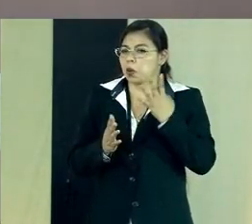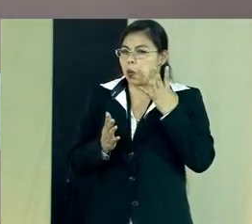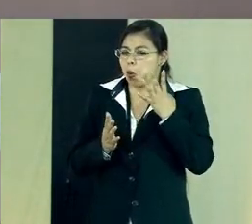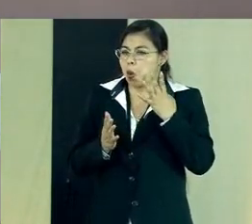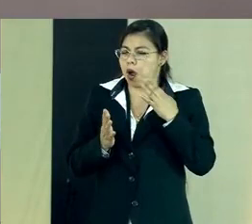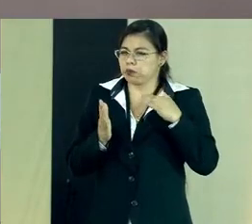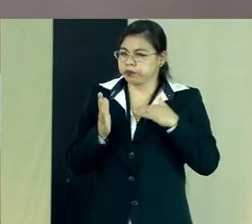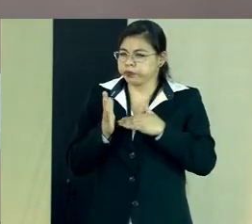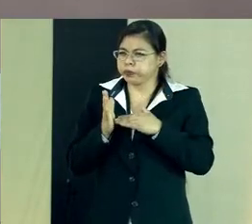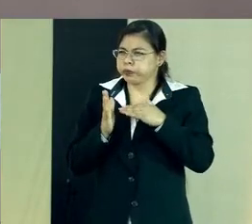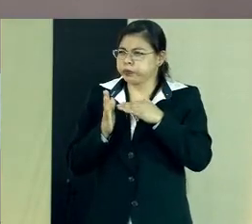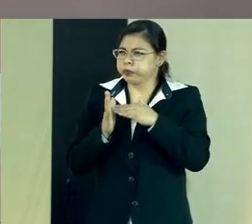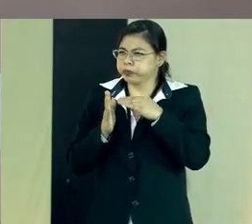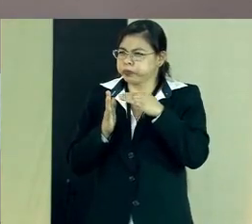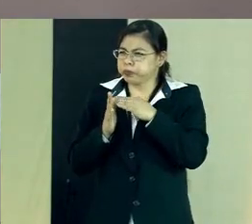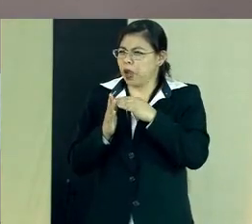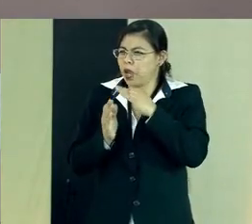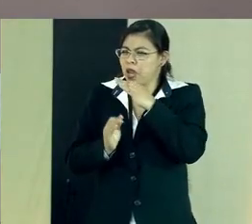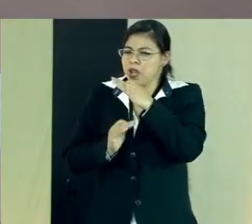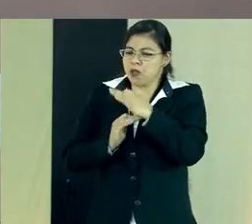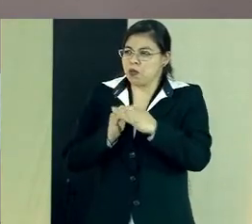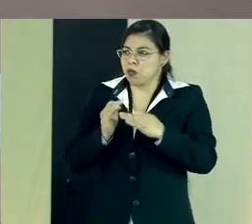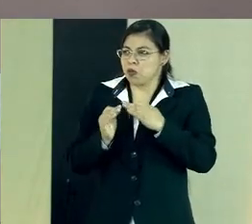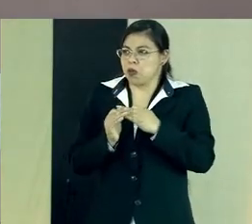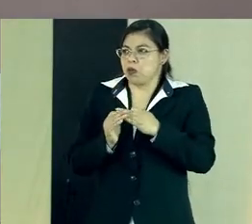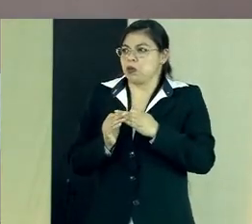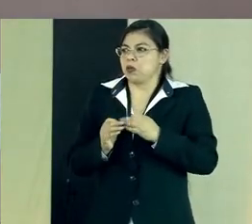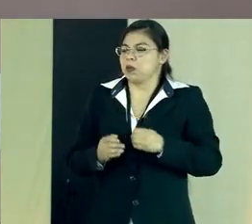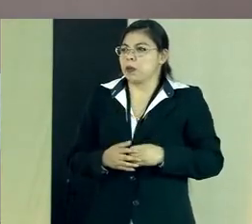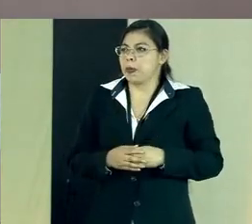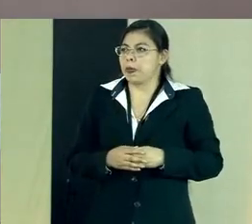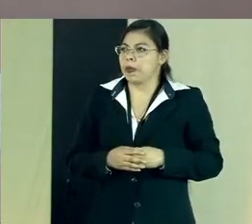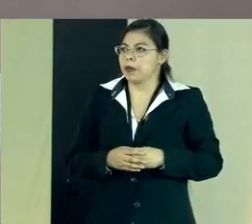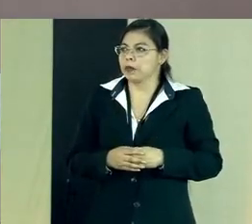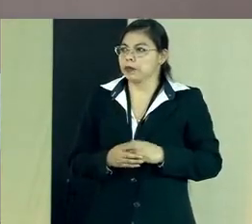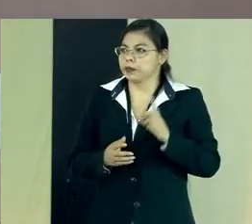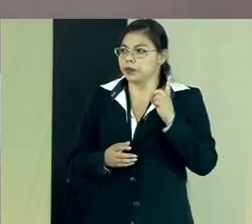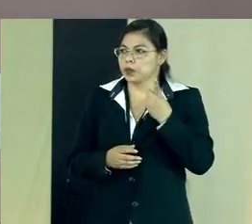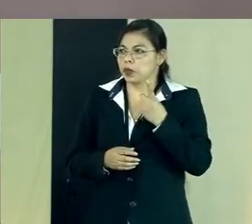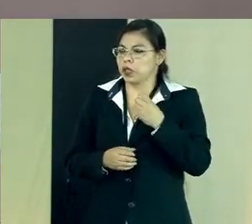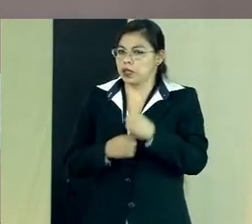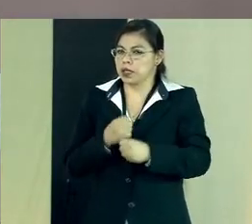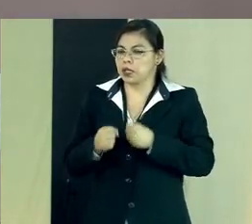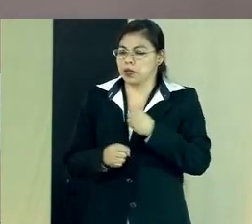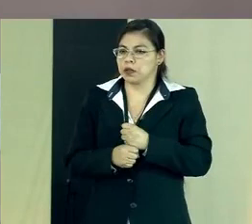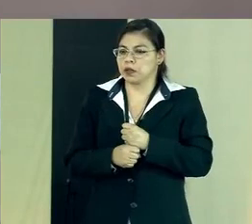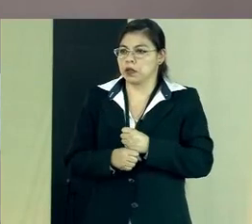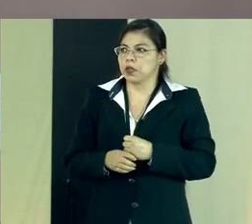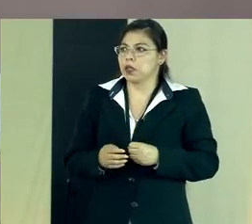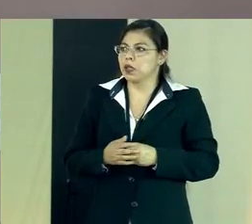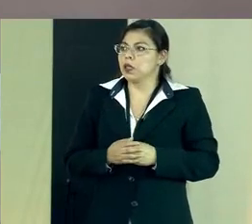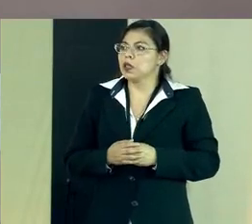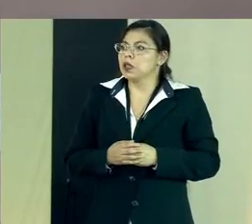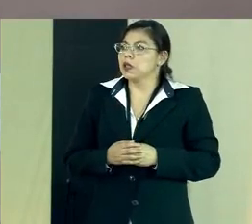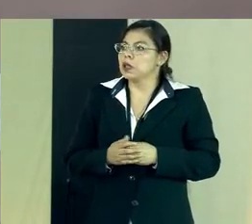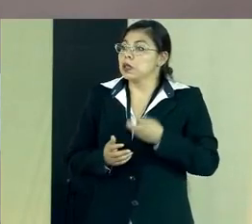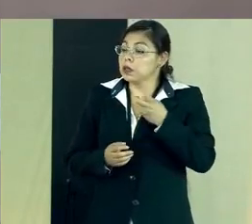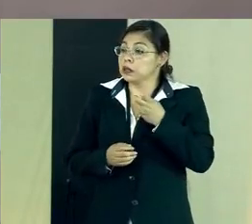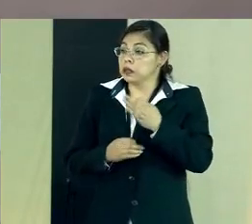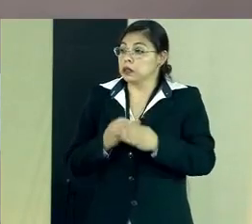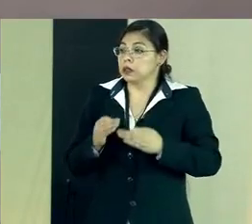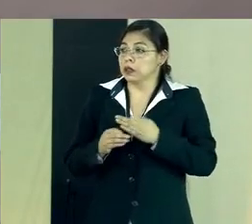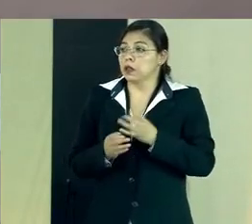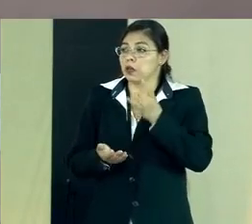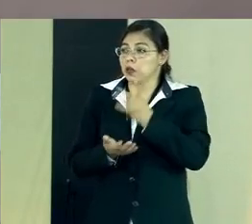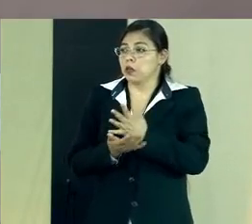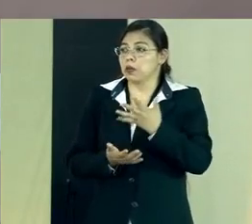de todos al año todas estas cuestiones sólo se extienden si se